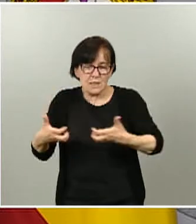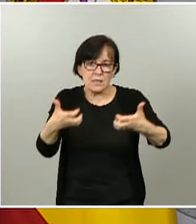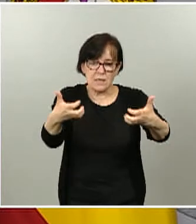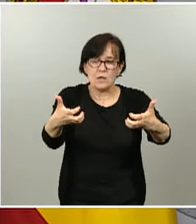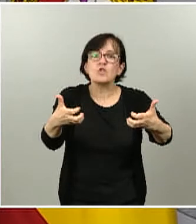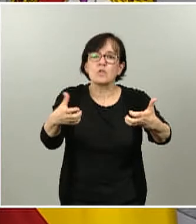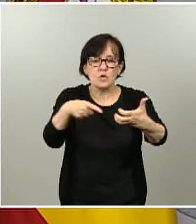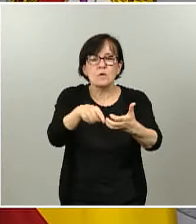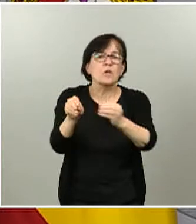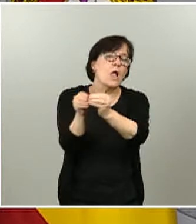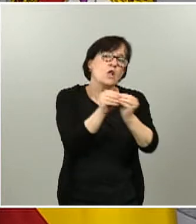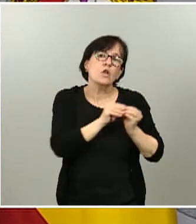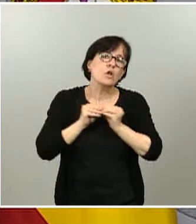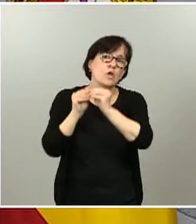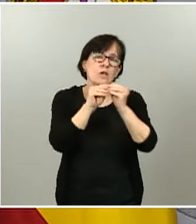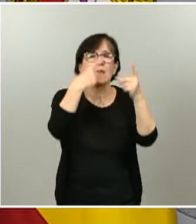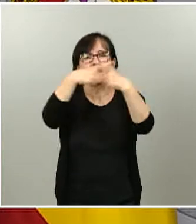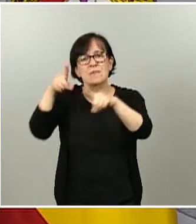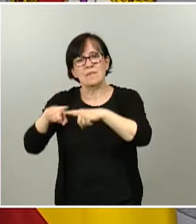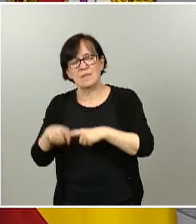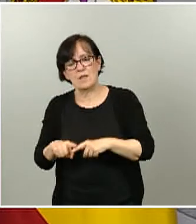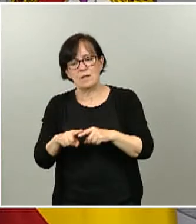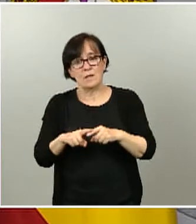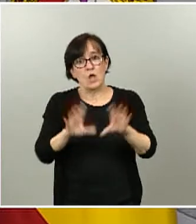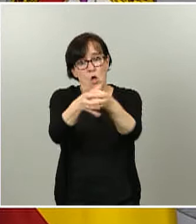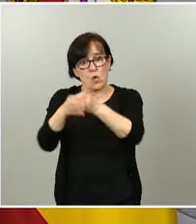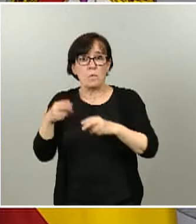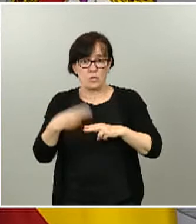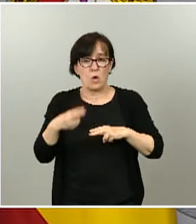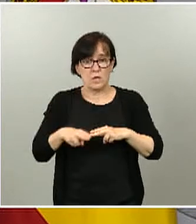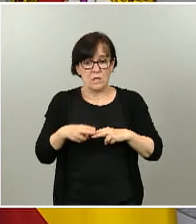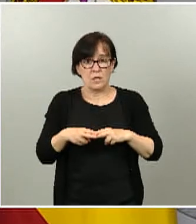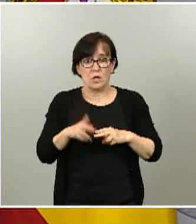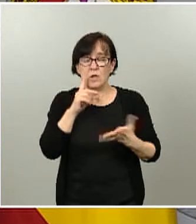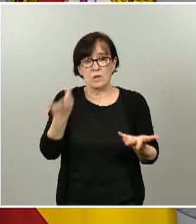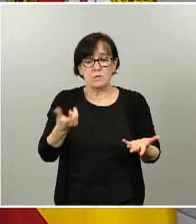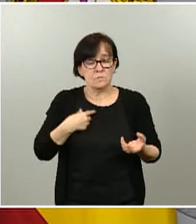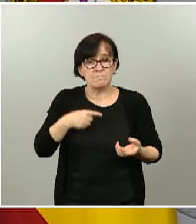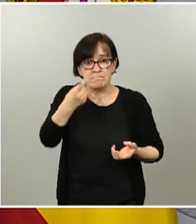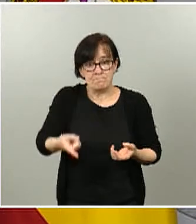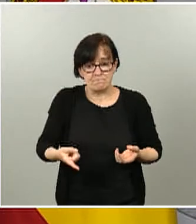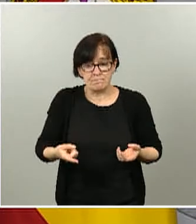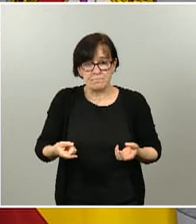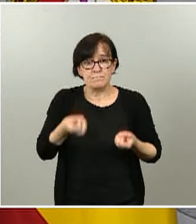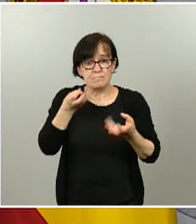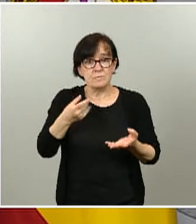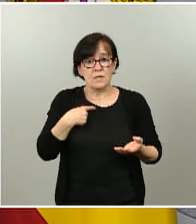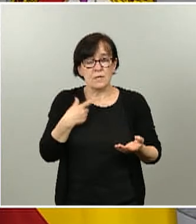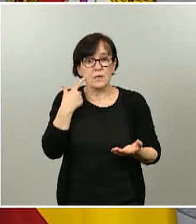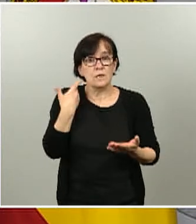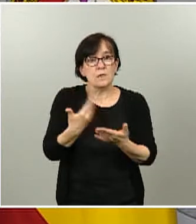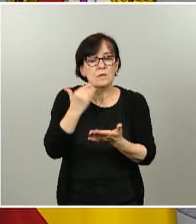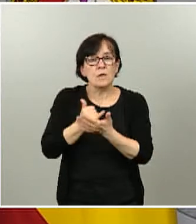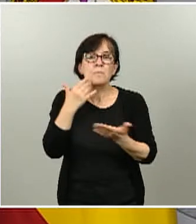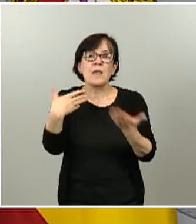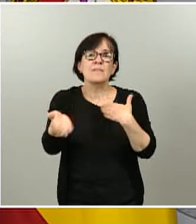consenso de las diferentes formaciones políticas y, como siempre transmitimos, la prueba de ese diálogo es la